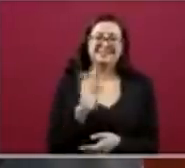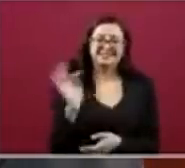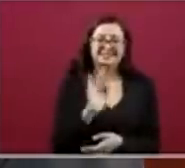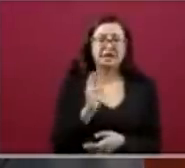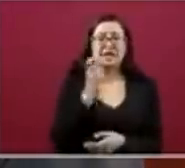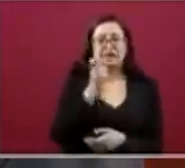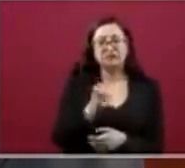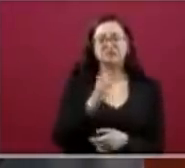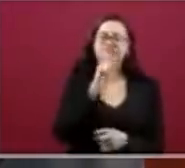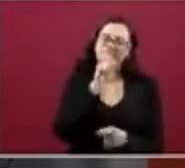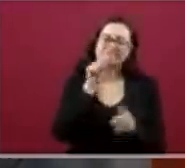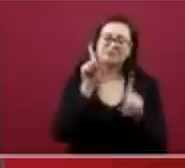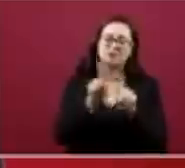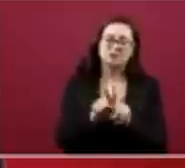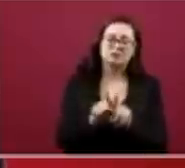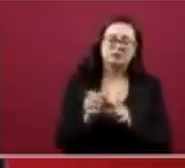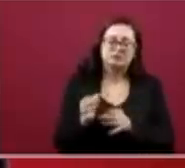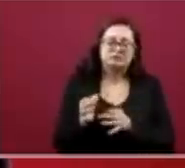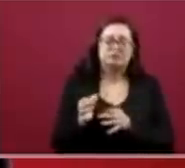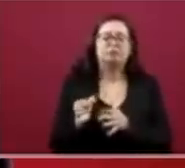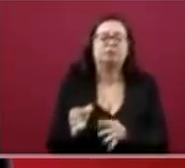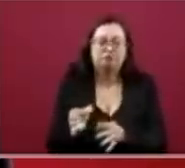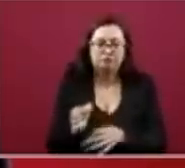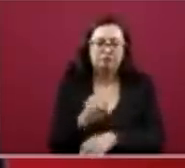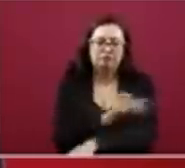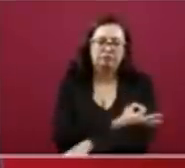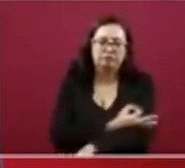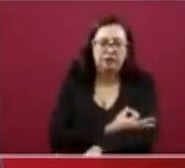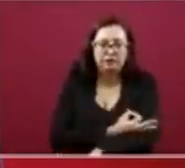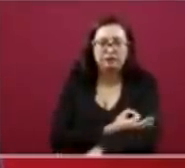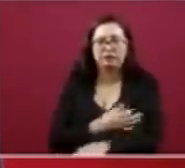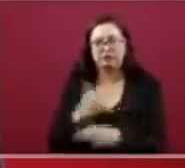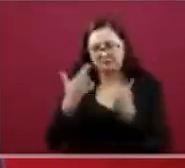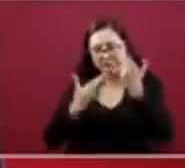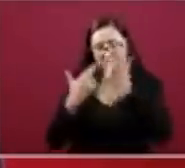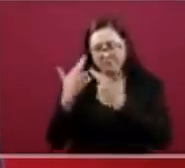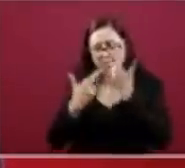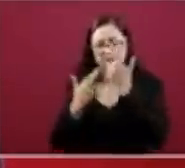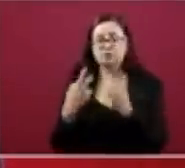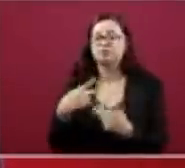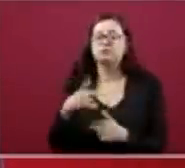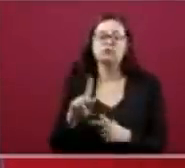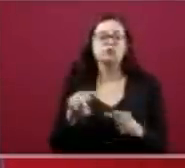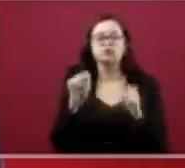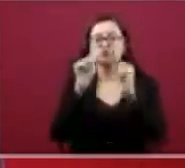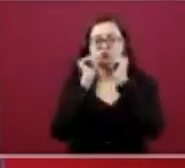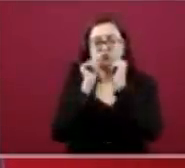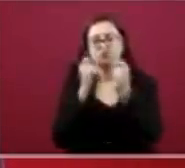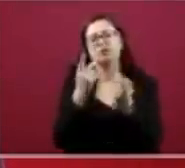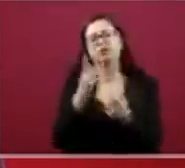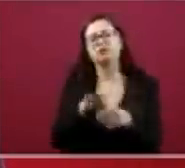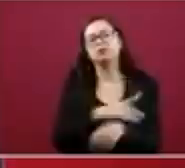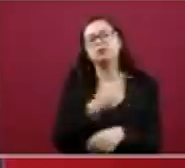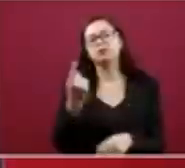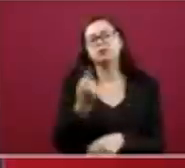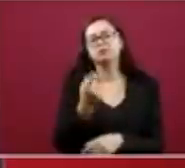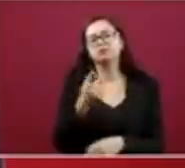retrasar, demorar, pero es para limpiar a Pemex de corrupción.